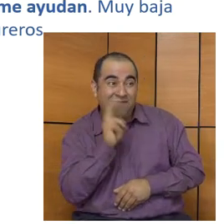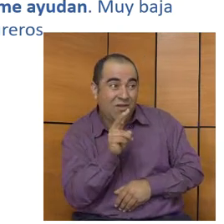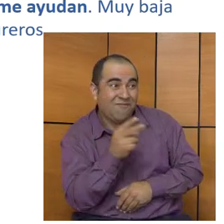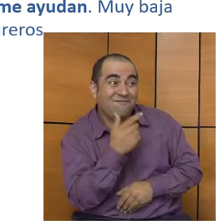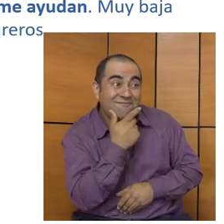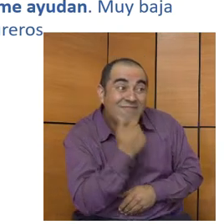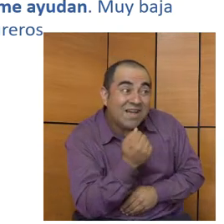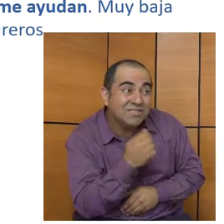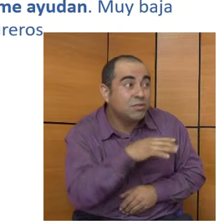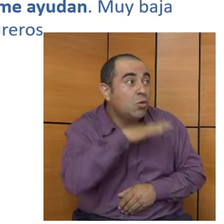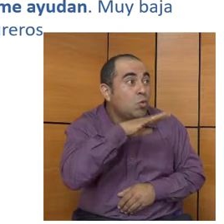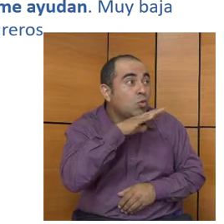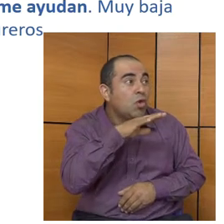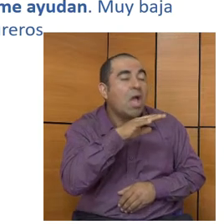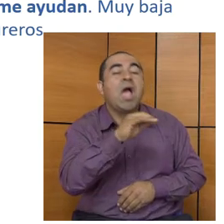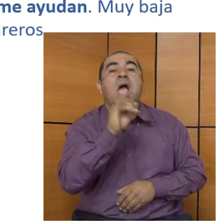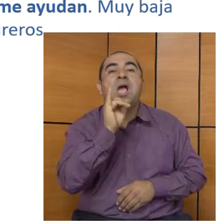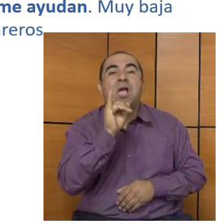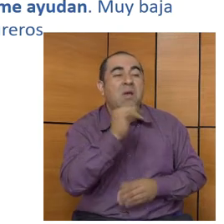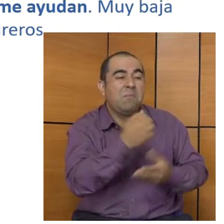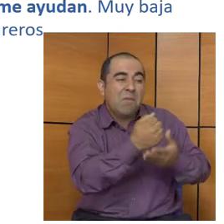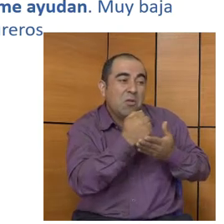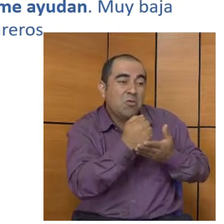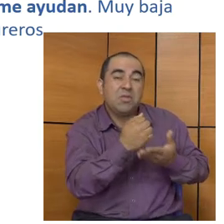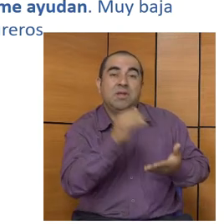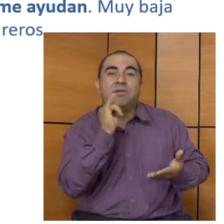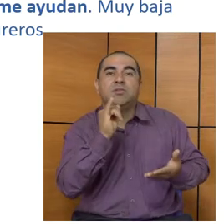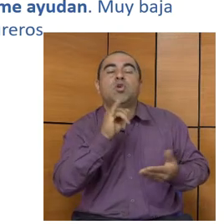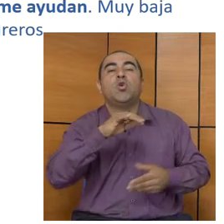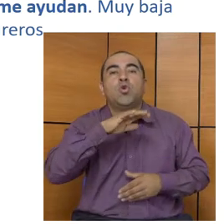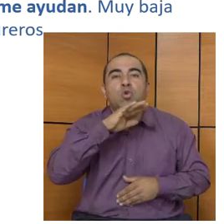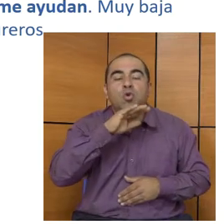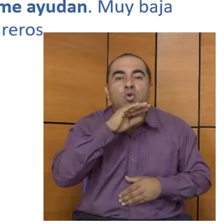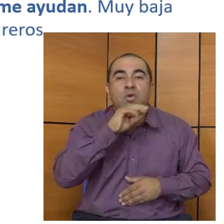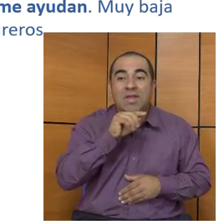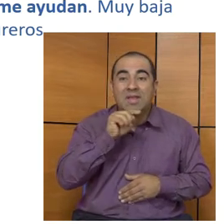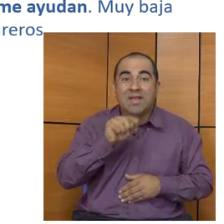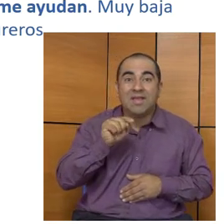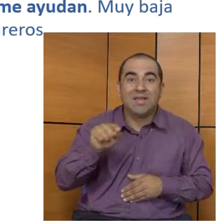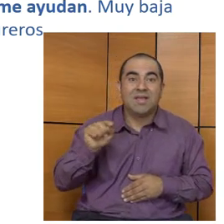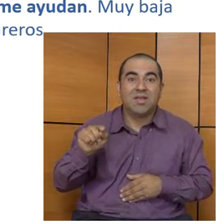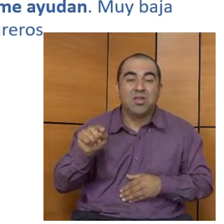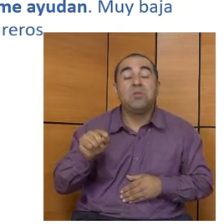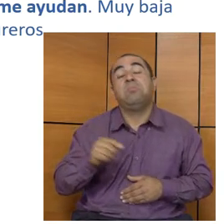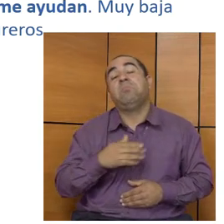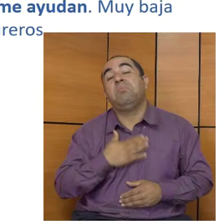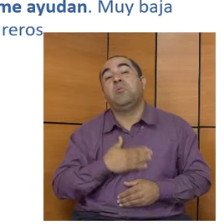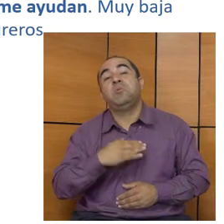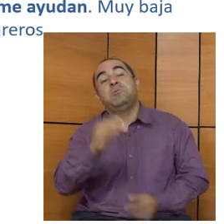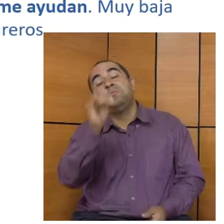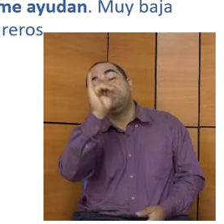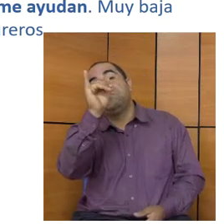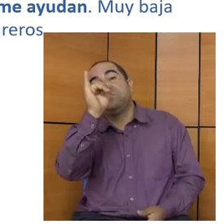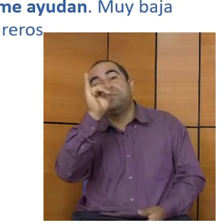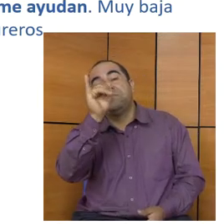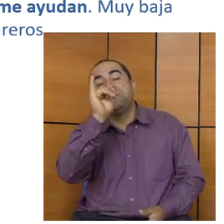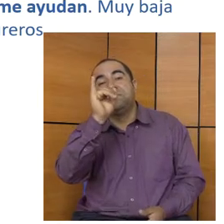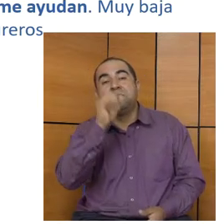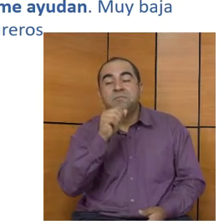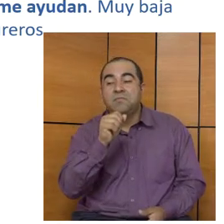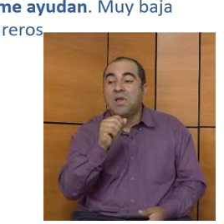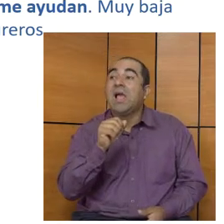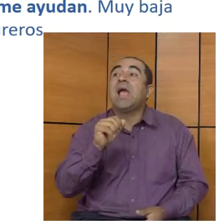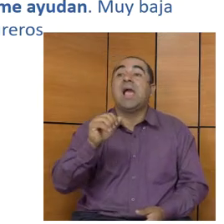ayudan. Aún así, fijaros que aparece que están dispuestos a utilizarlo si disponen de la